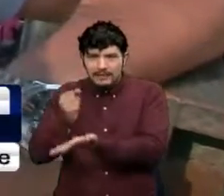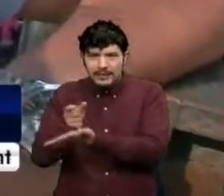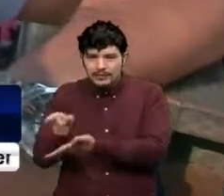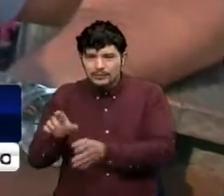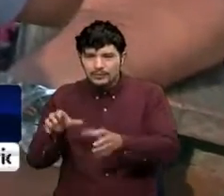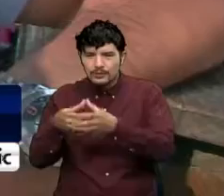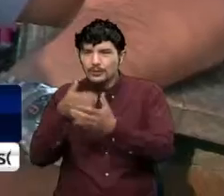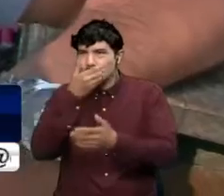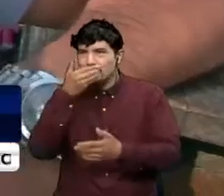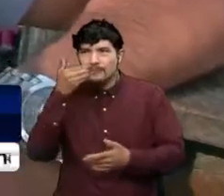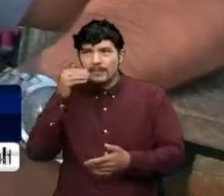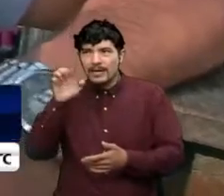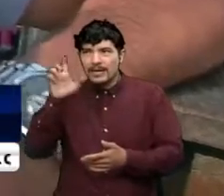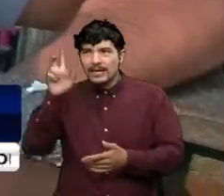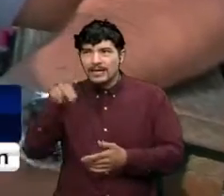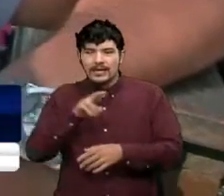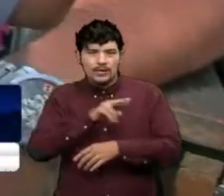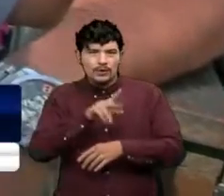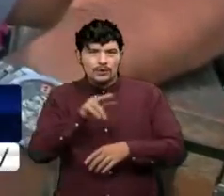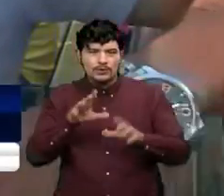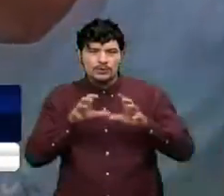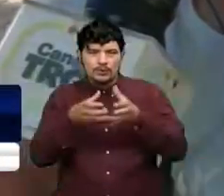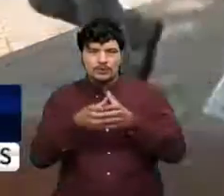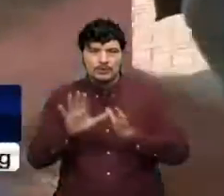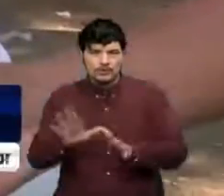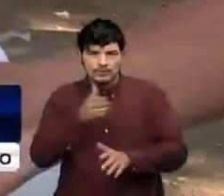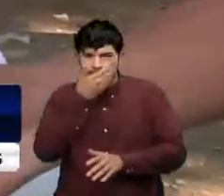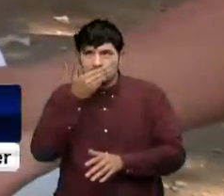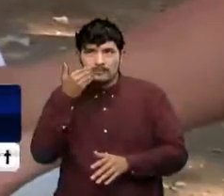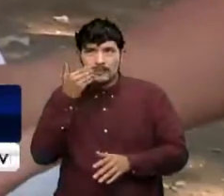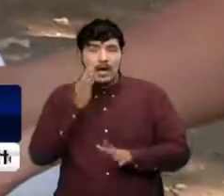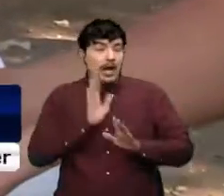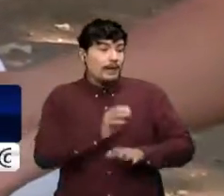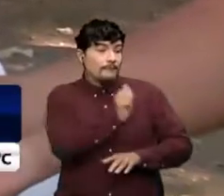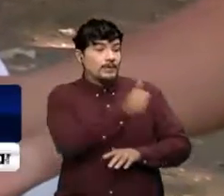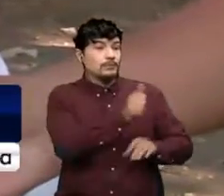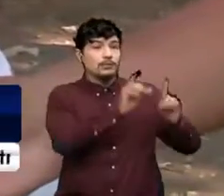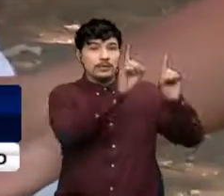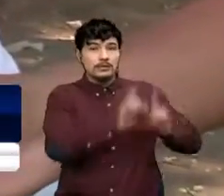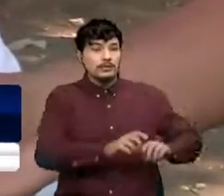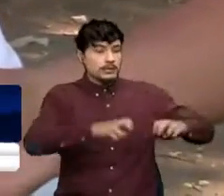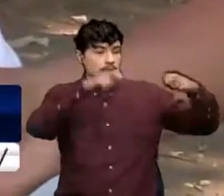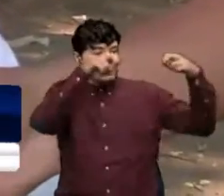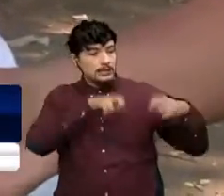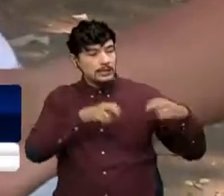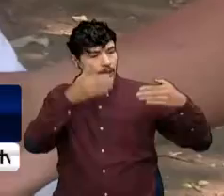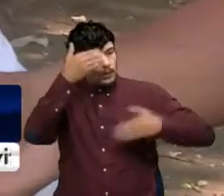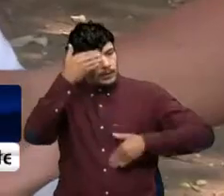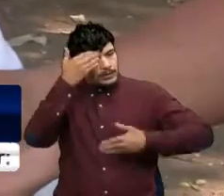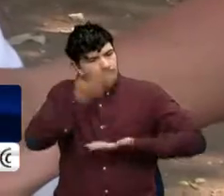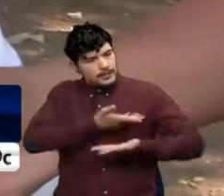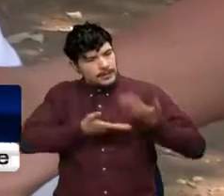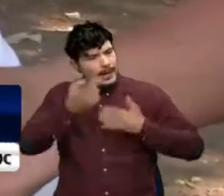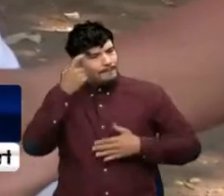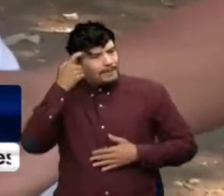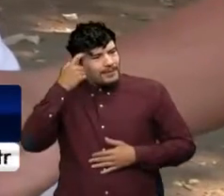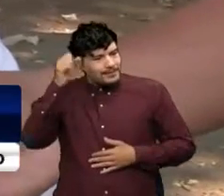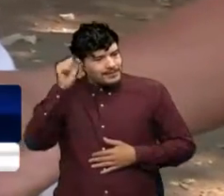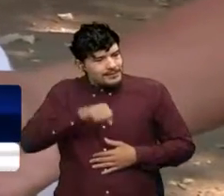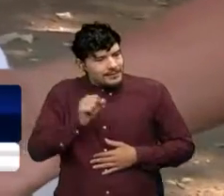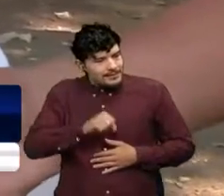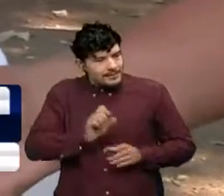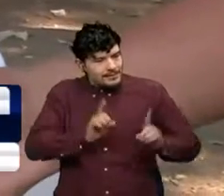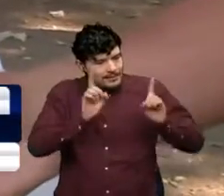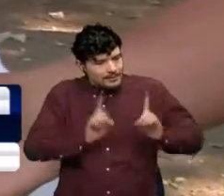las guerrillas y todos los grupos al margen de la ley. Todo ya es decisión de ellos, que se sienten y sea la conciencia que piensen o no, de